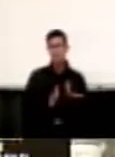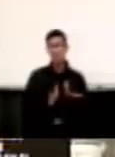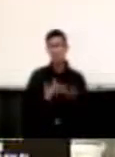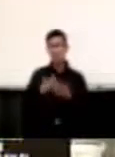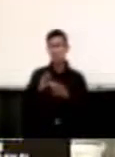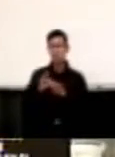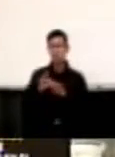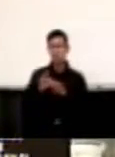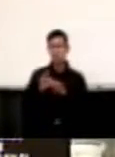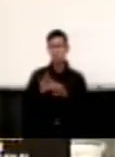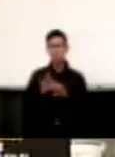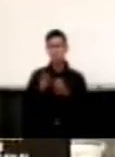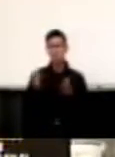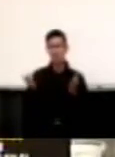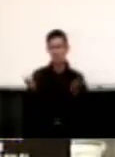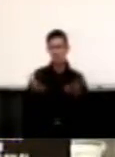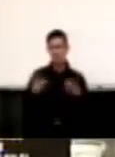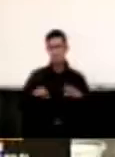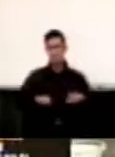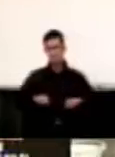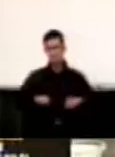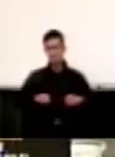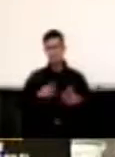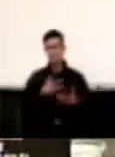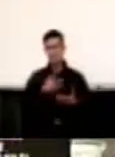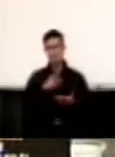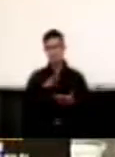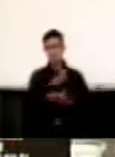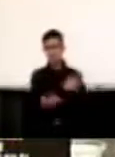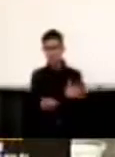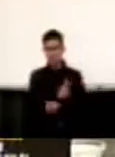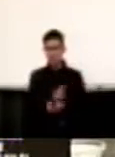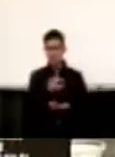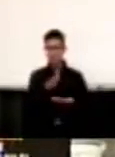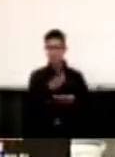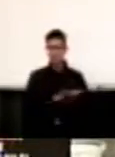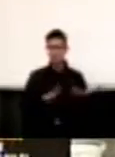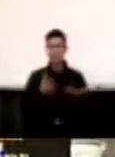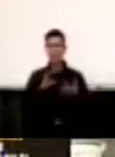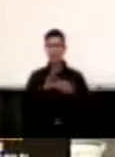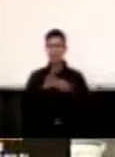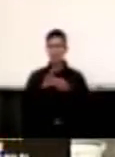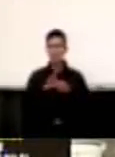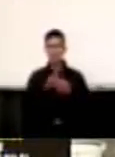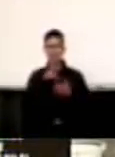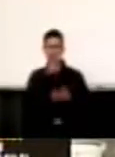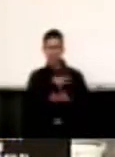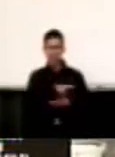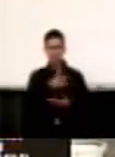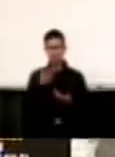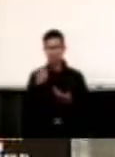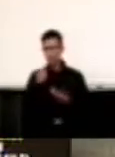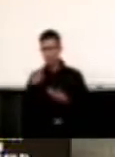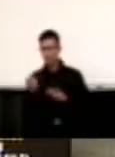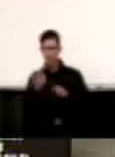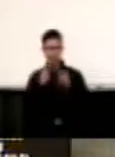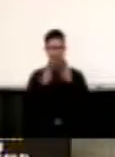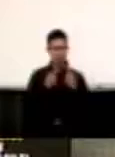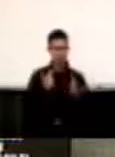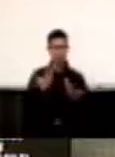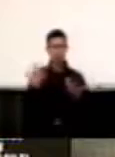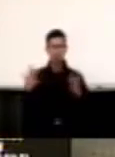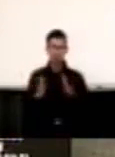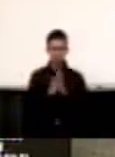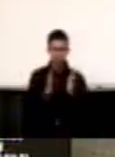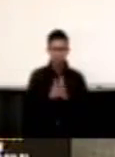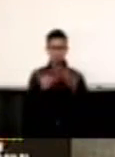honestidad, con solidaridad, me conduzco con congruencia, con coherencia, estoy abierta al diálogo, y